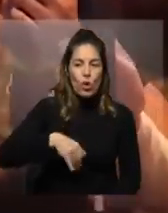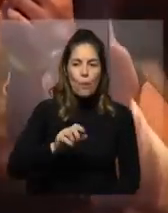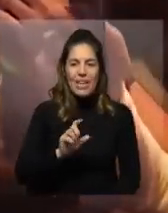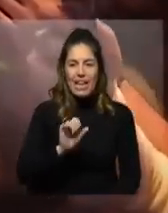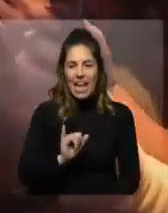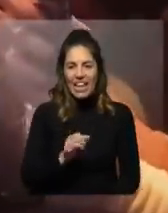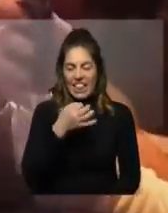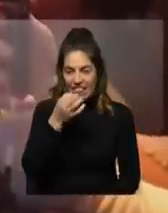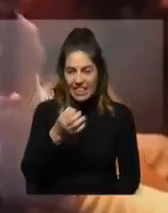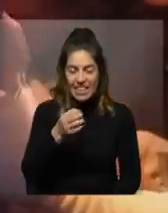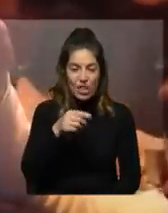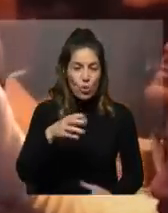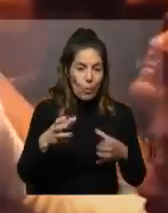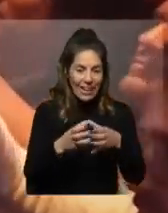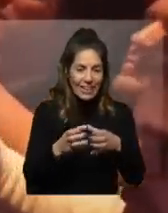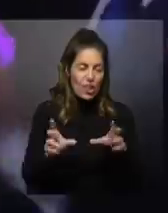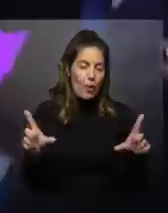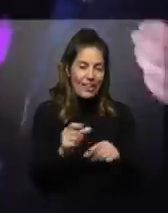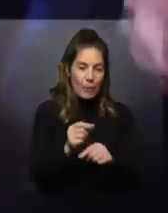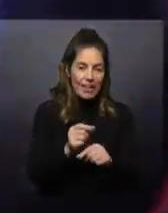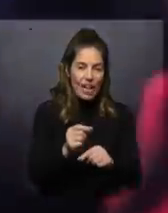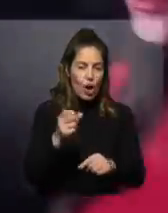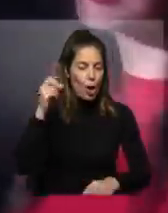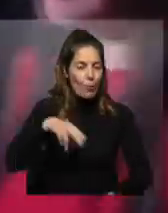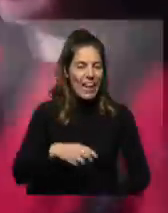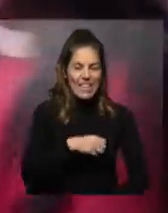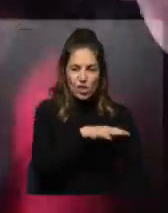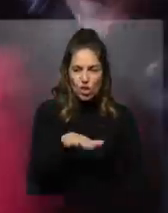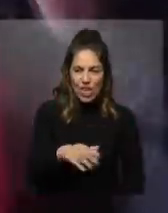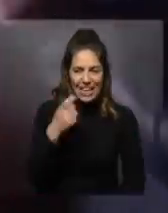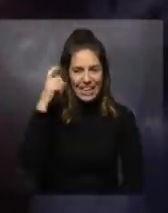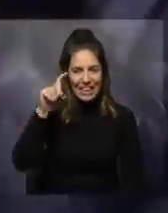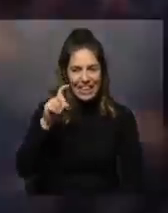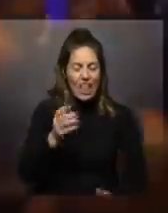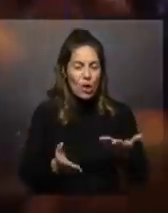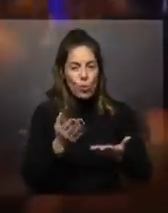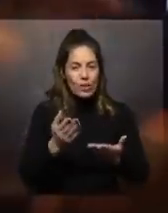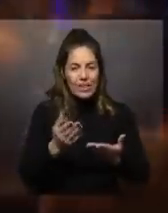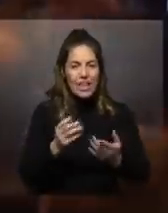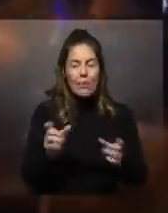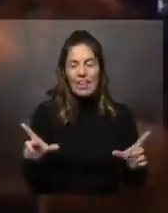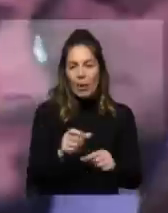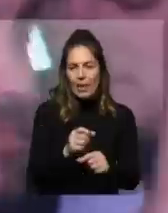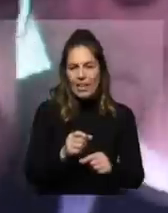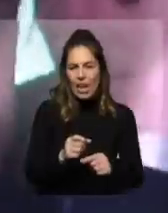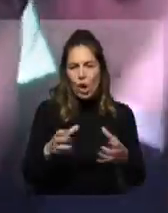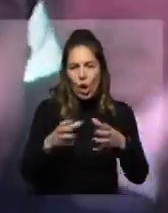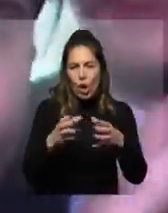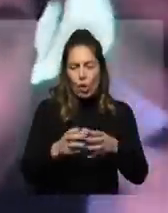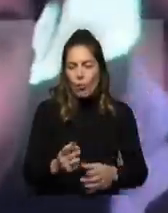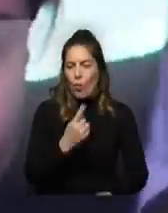partido terminará con los planes sociales y la idea de Justicia Social para fin al kirchnerismo y acabará con la casta política hemos logrado